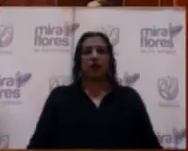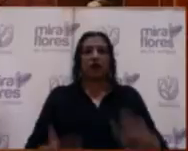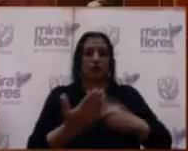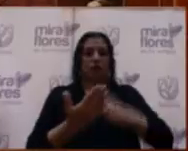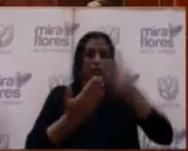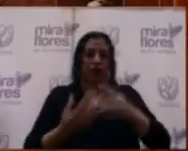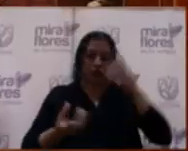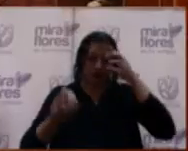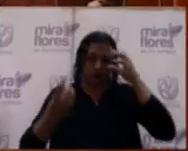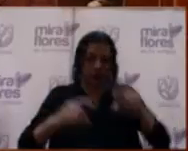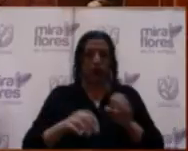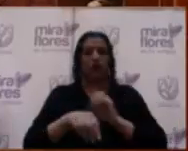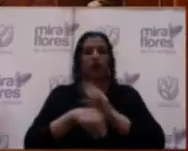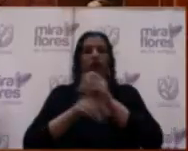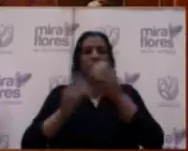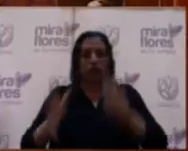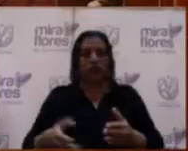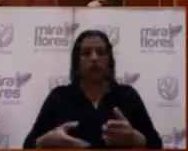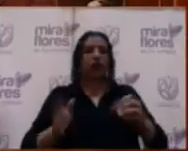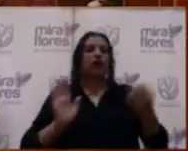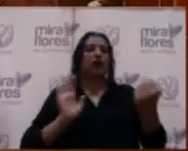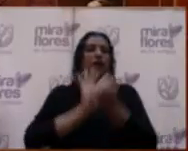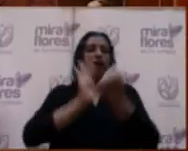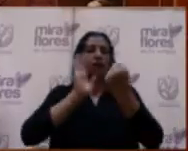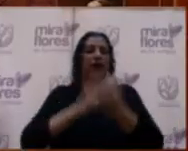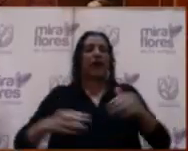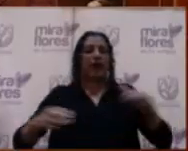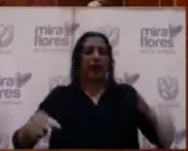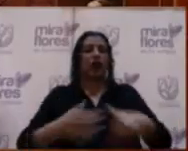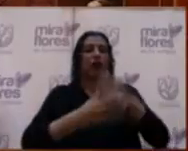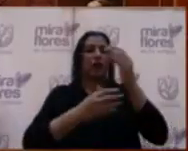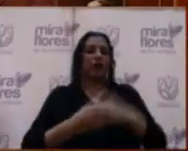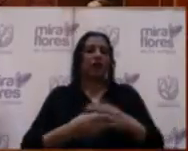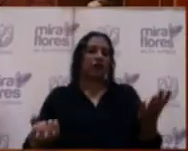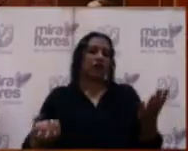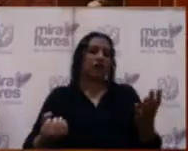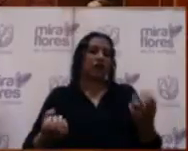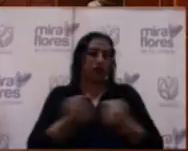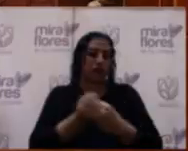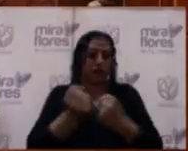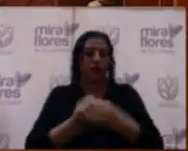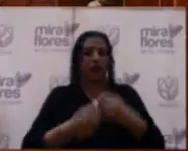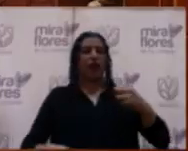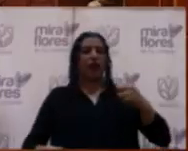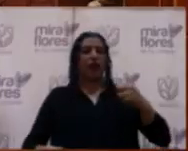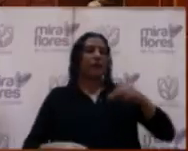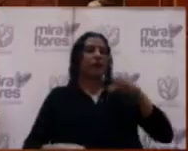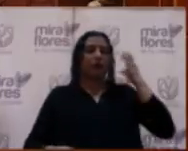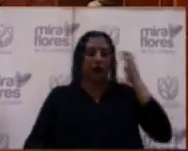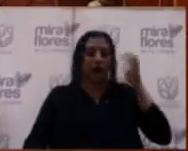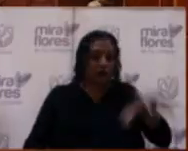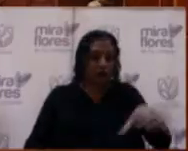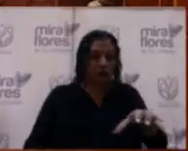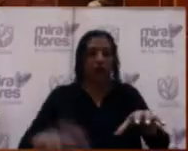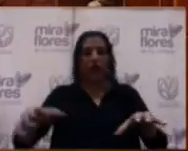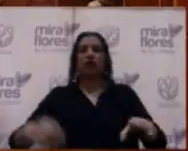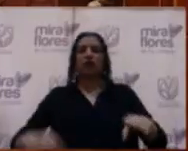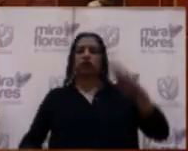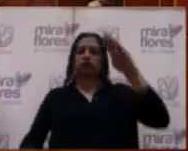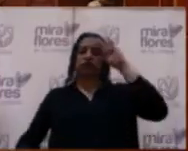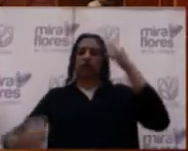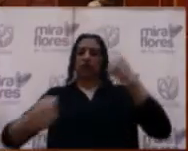Proyecto de acuerdo de consejo que aprueba el convenio de cooperación interinstitucional entre la Municipalidad de Miraflores y el Ejército del